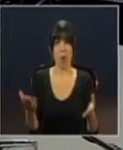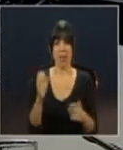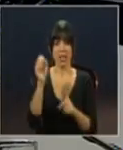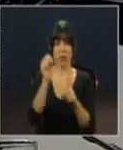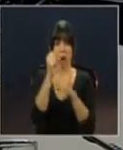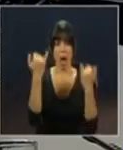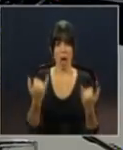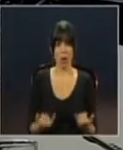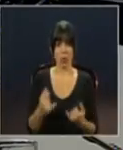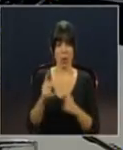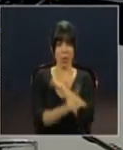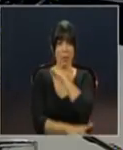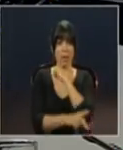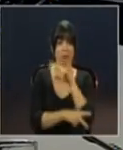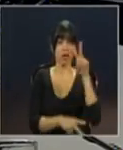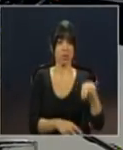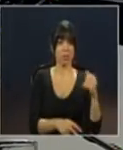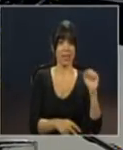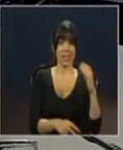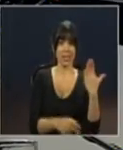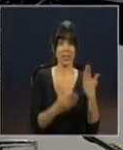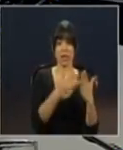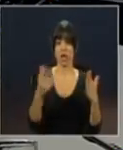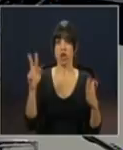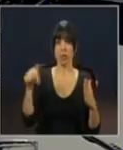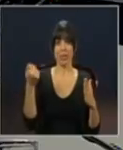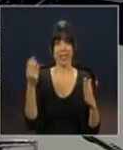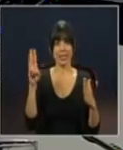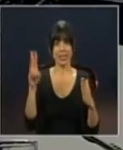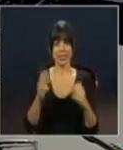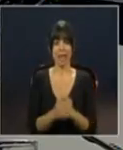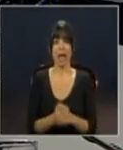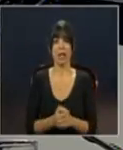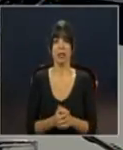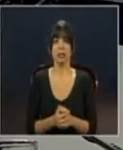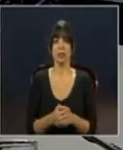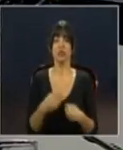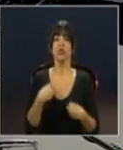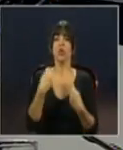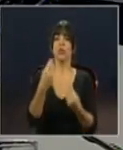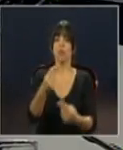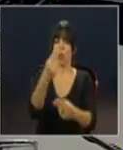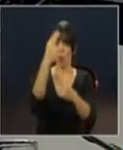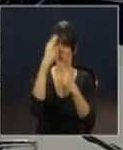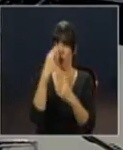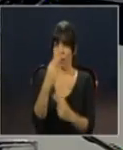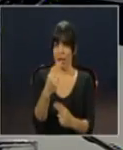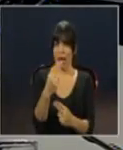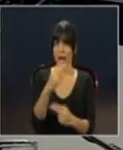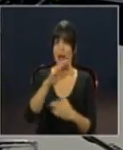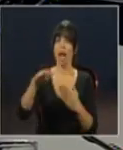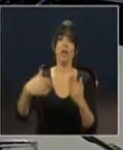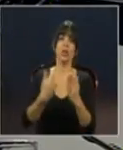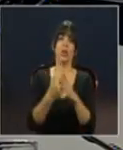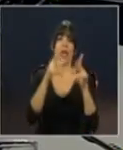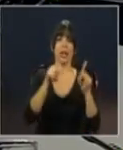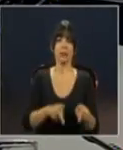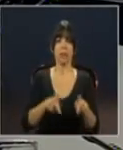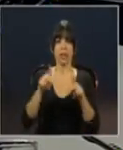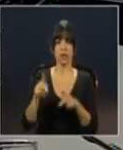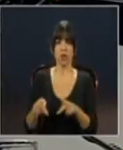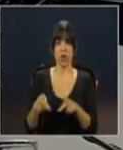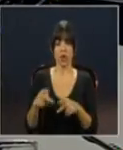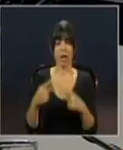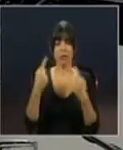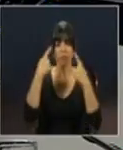Nación 2015-2016, pago un sentido homenaje a todas las personas quienes han